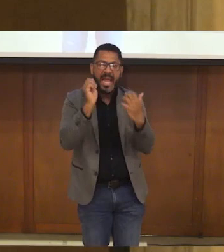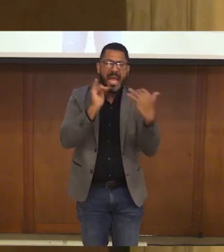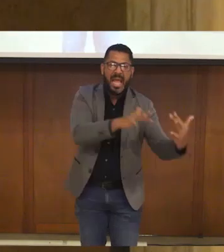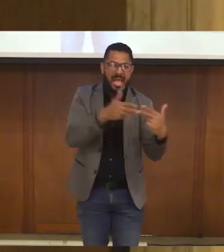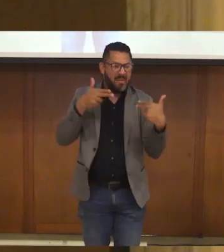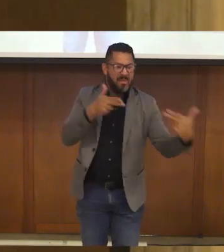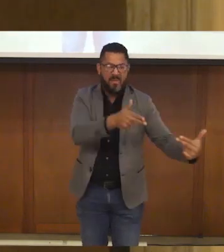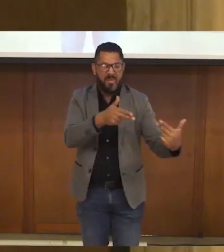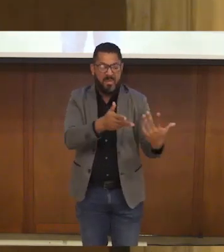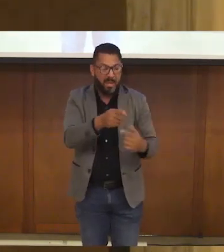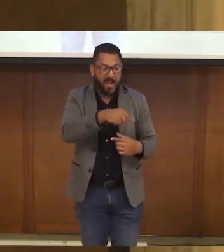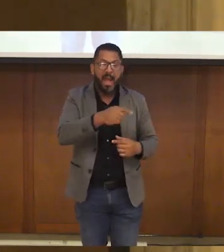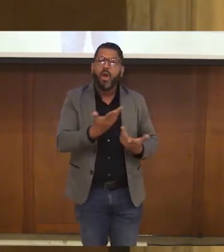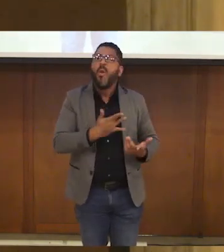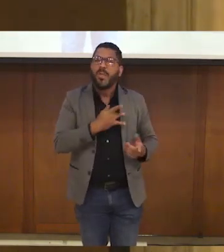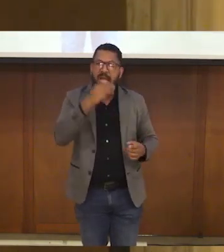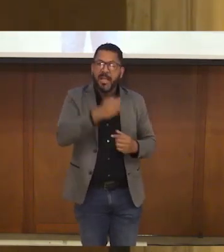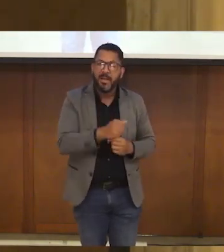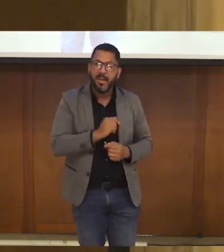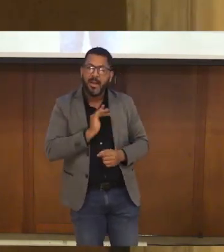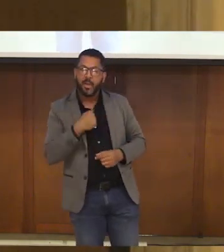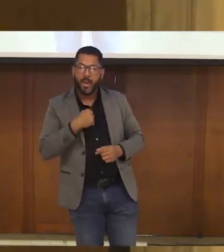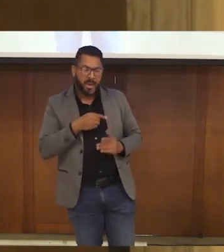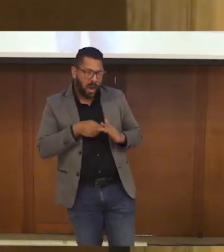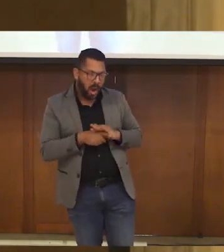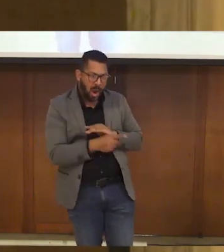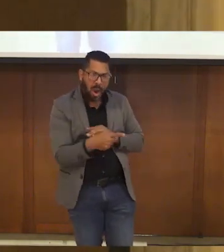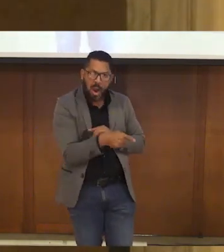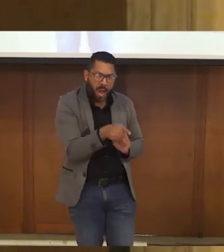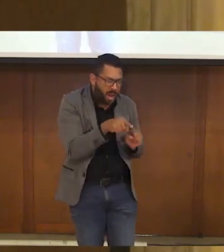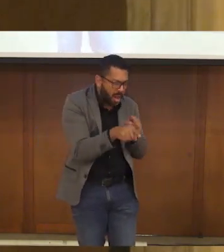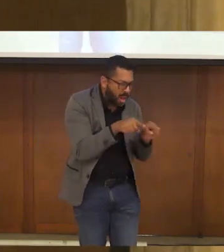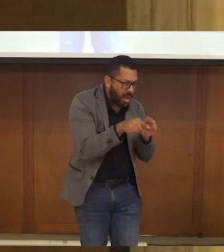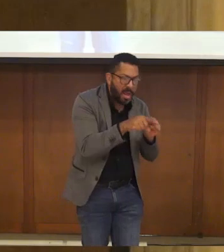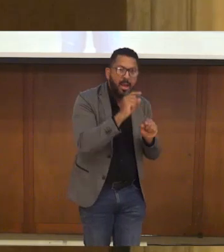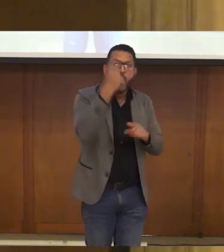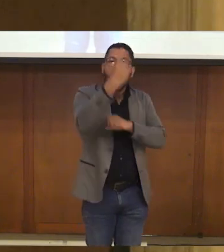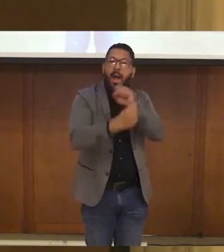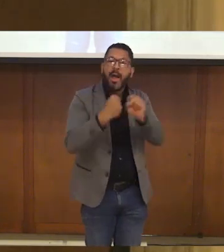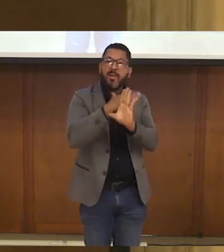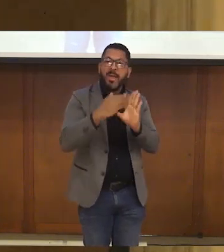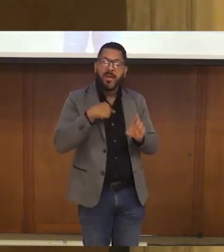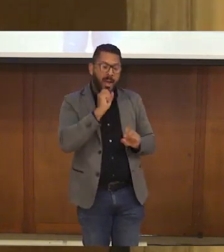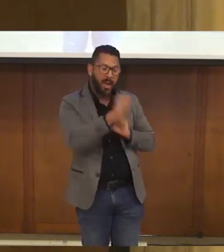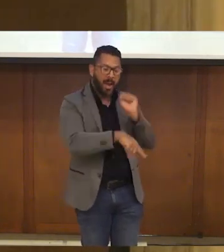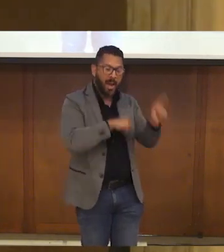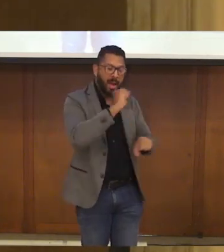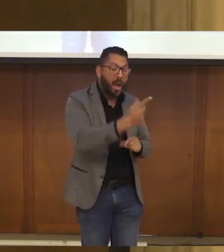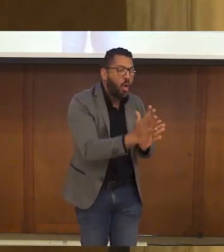en medio de los enfrentamientos. Y fue año y medio de trabajo, fue año y medio